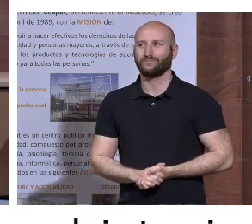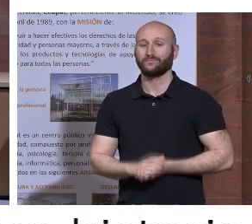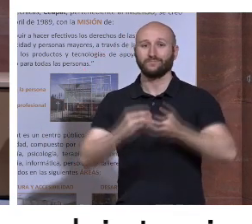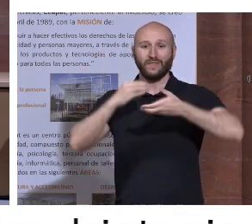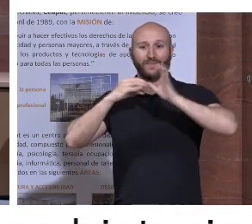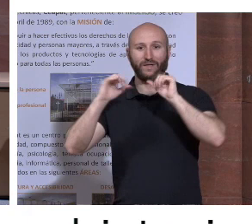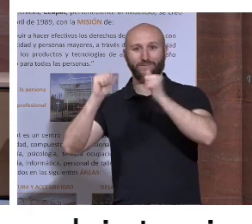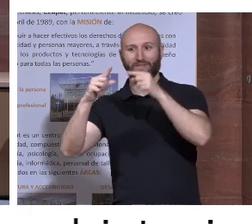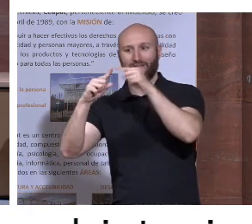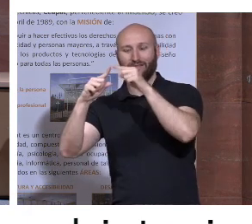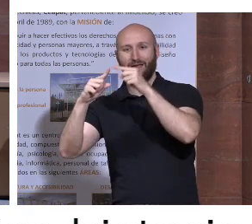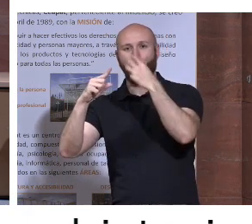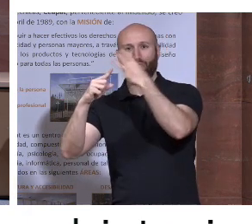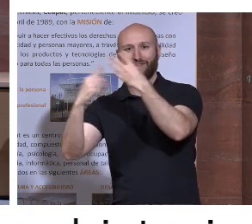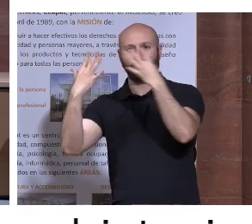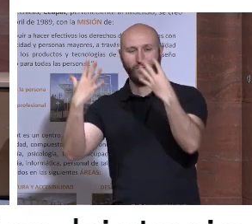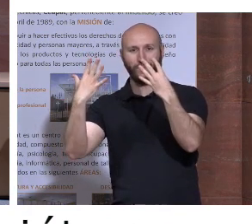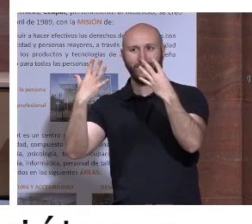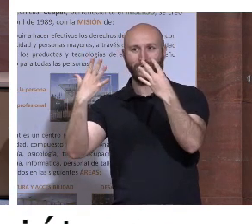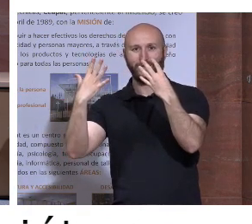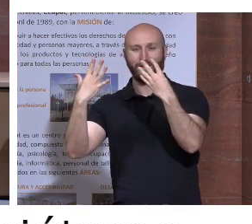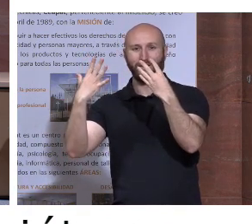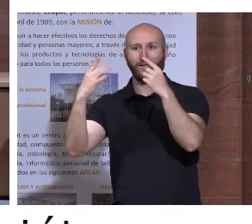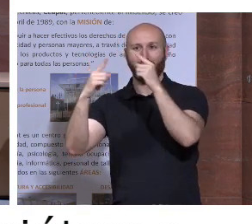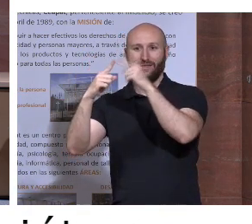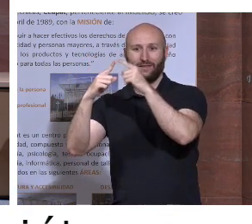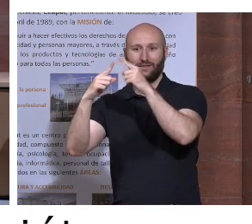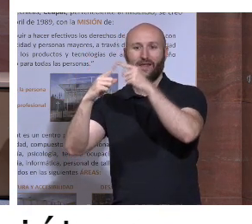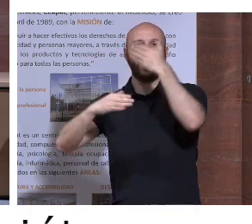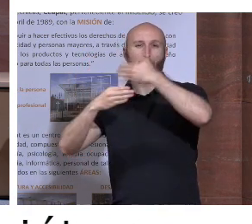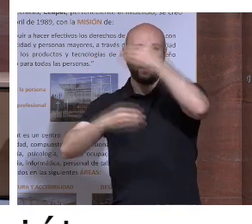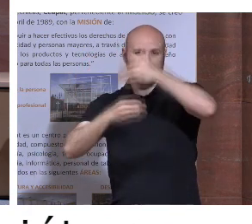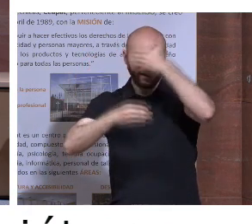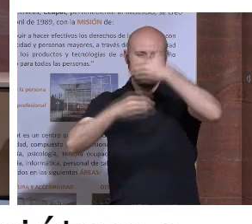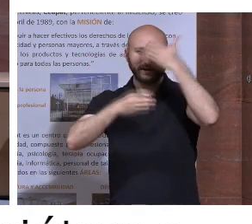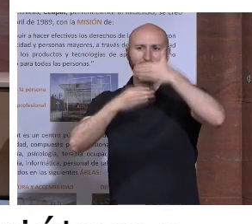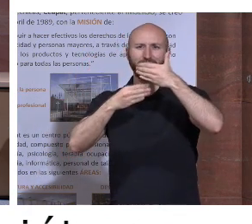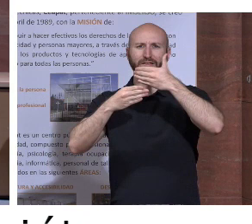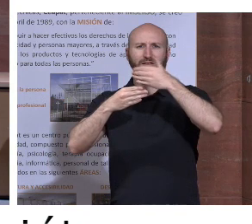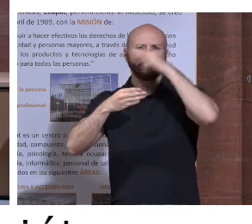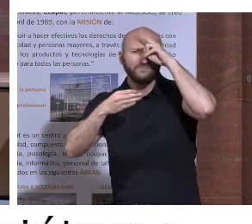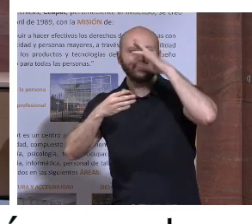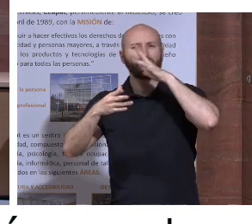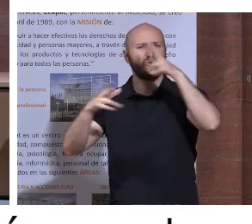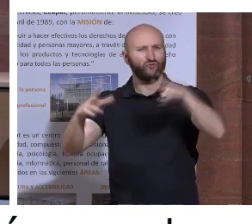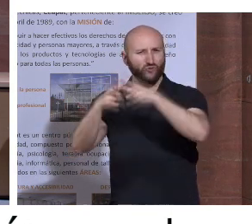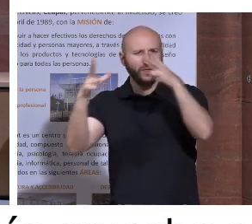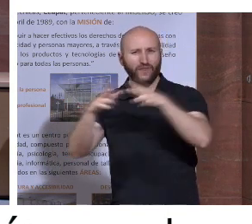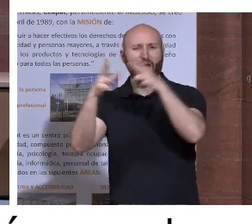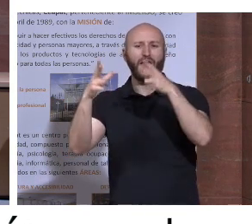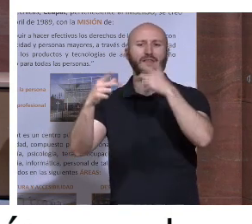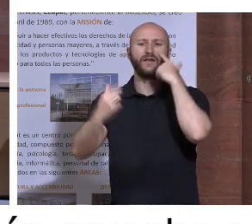CEAPAD nació en el 89, bueno, pues tenía muchas barreras, se preocupaba por la sociedad, tenía mucha